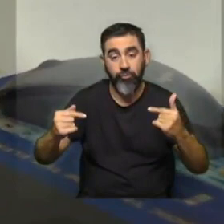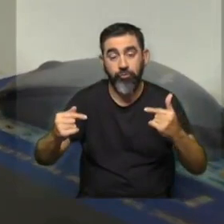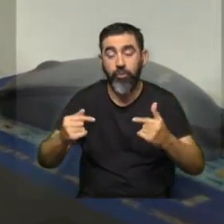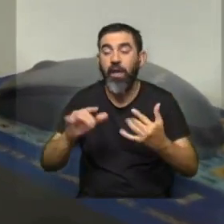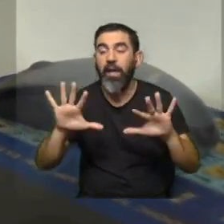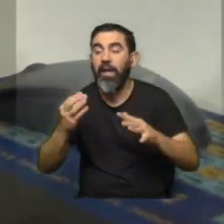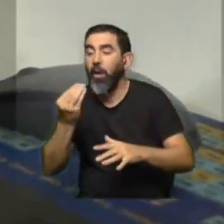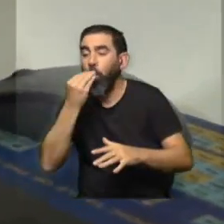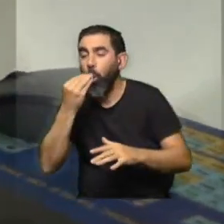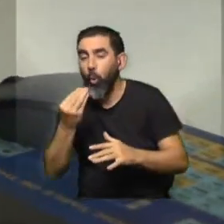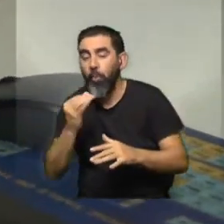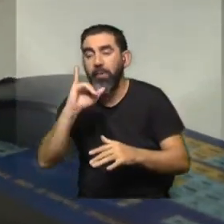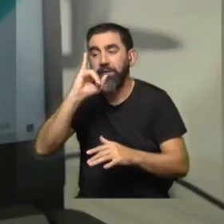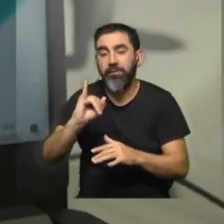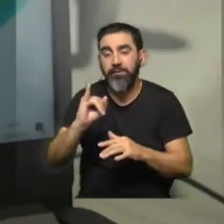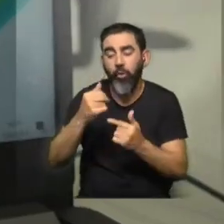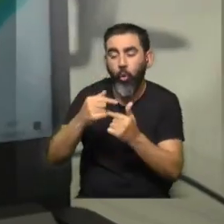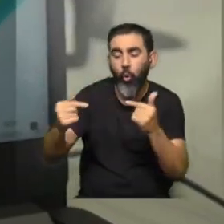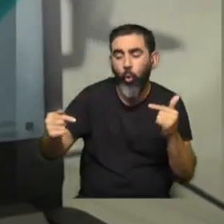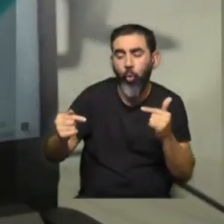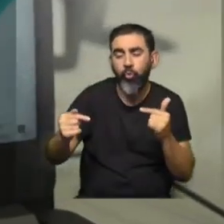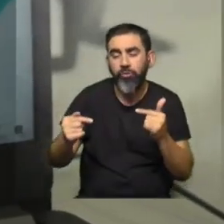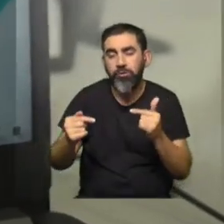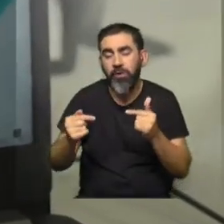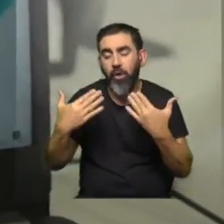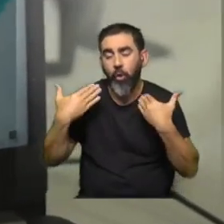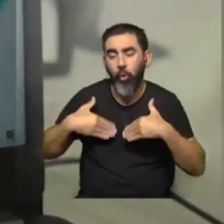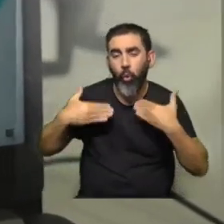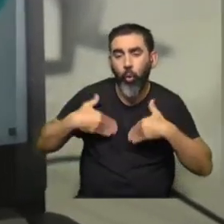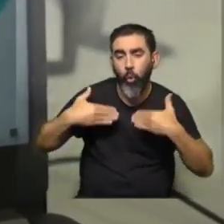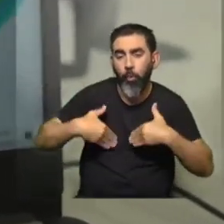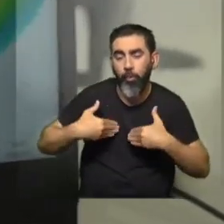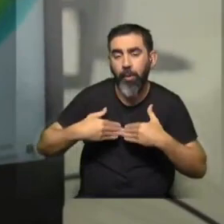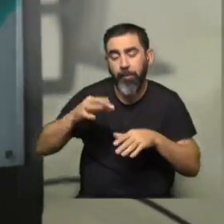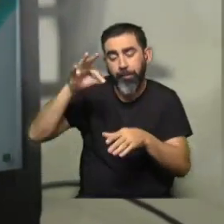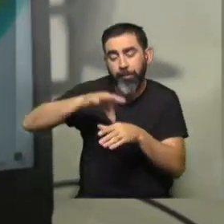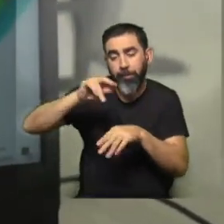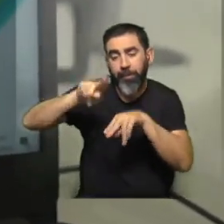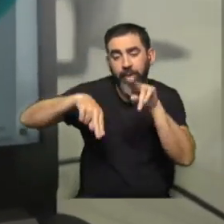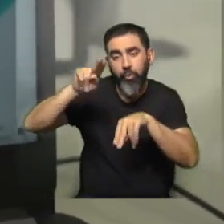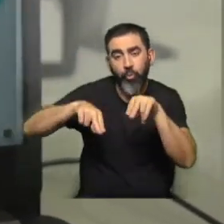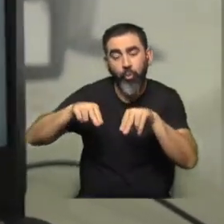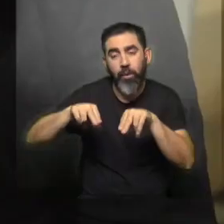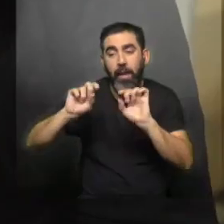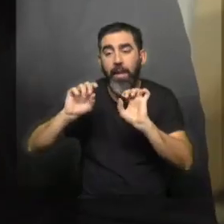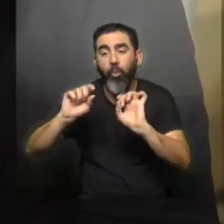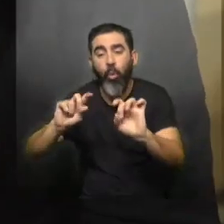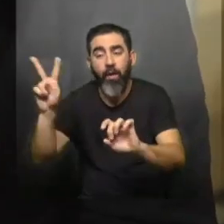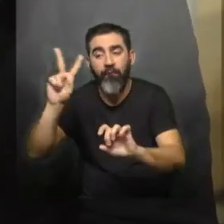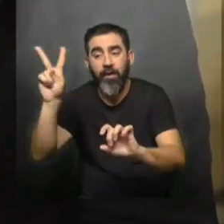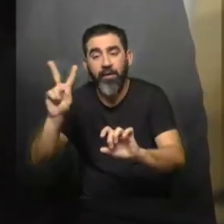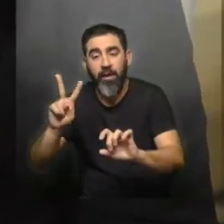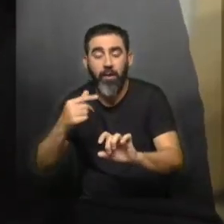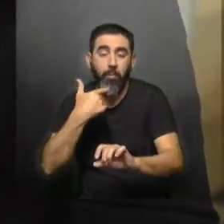comieron, si había algún compuesto o alguna prenda textil, si los pigmentos con los que pintaban eran de origen natural, vegetal,